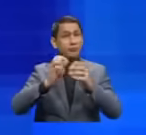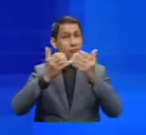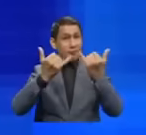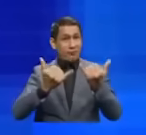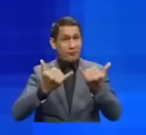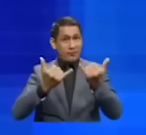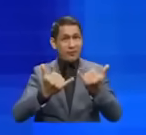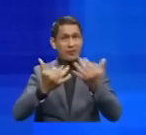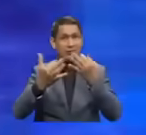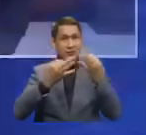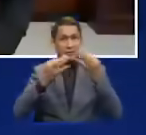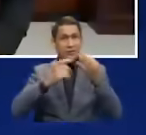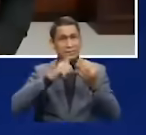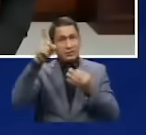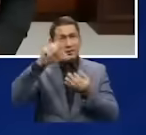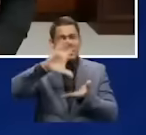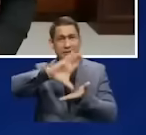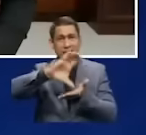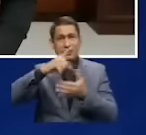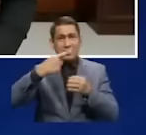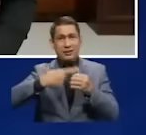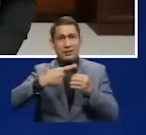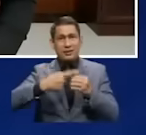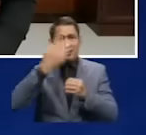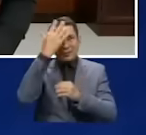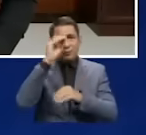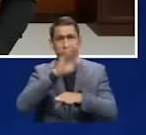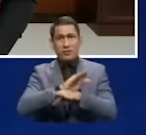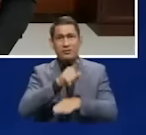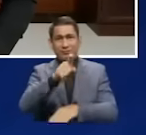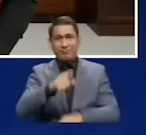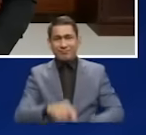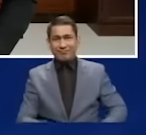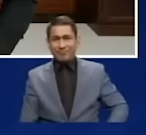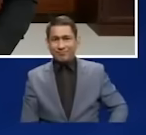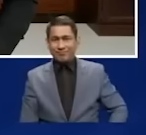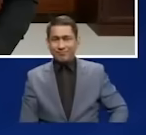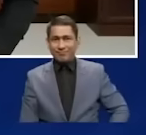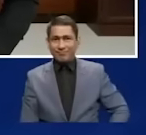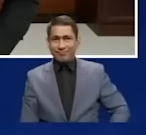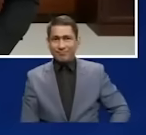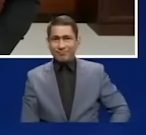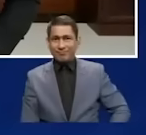tema desde el centro de Quito. Adelante, Isaías, buenas tardes.